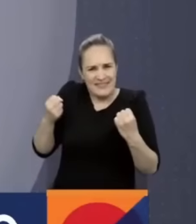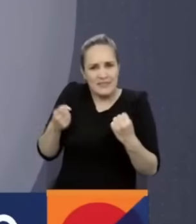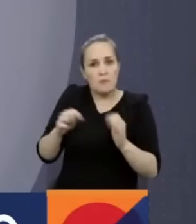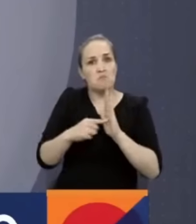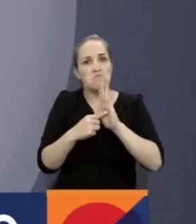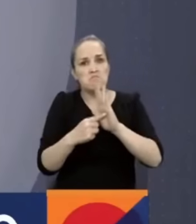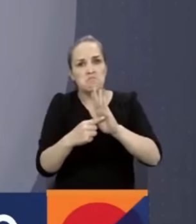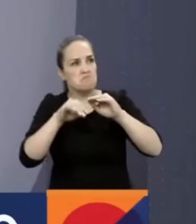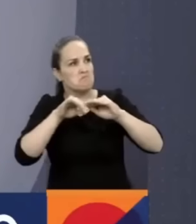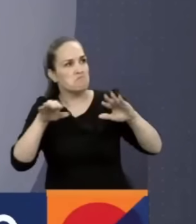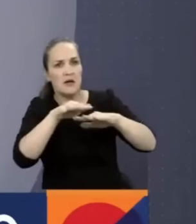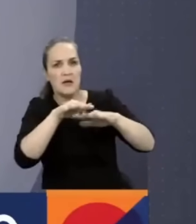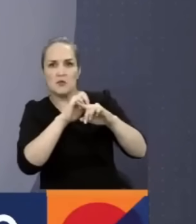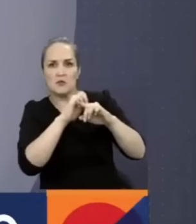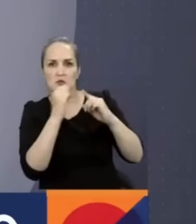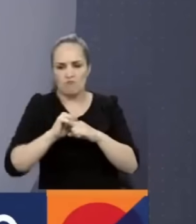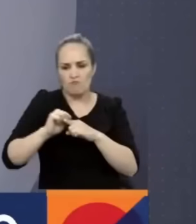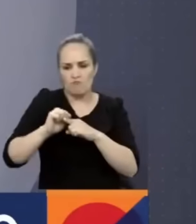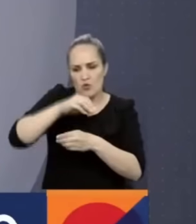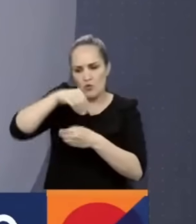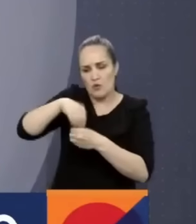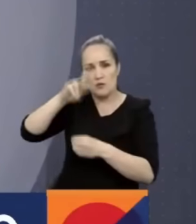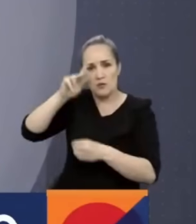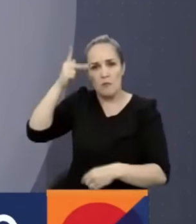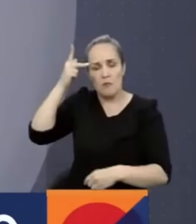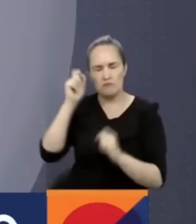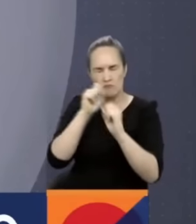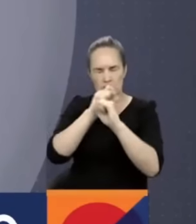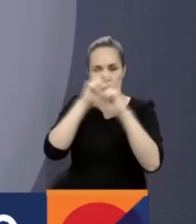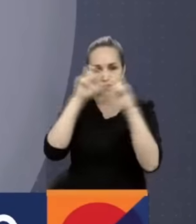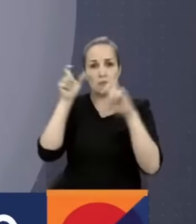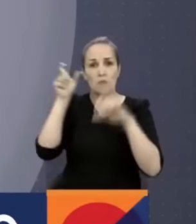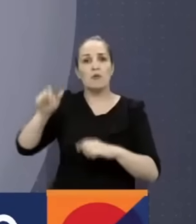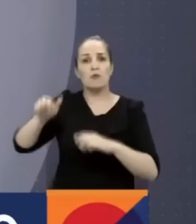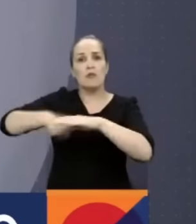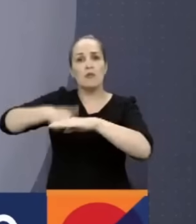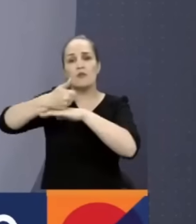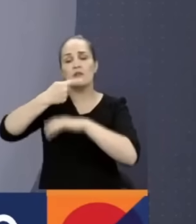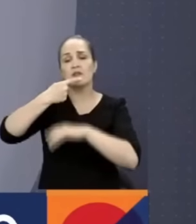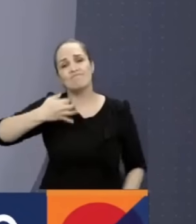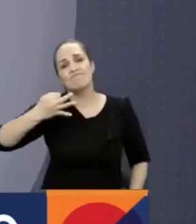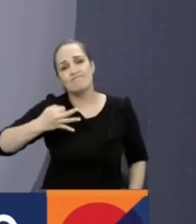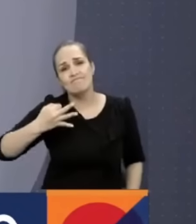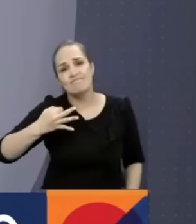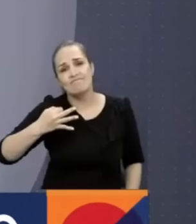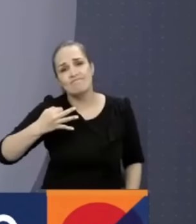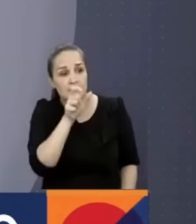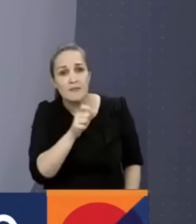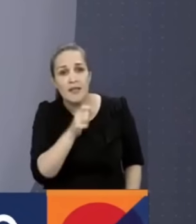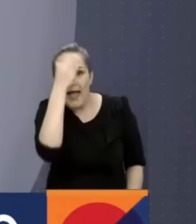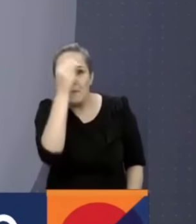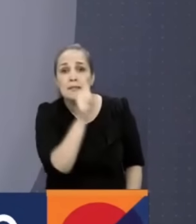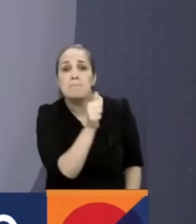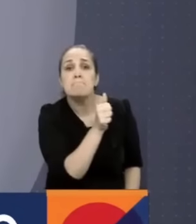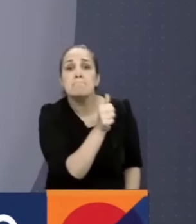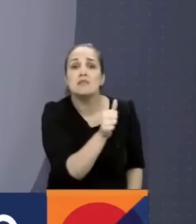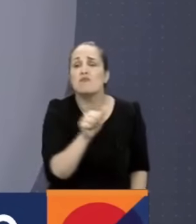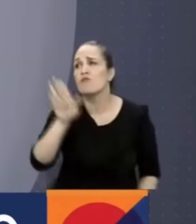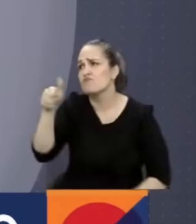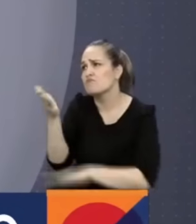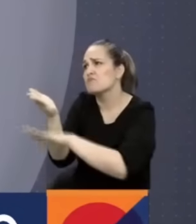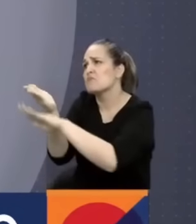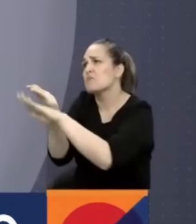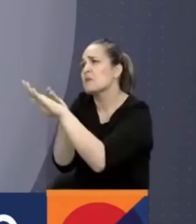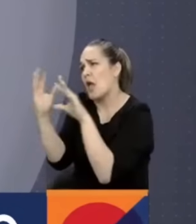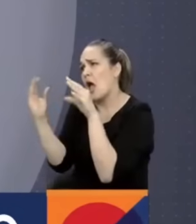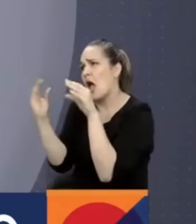publicando en sus redes sociales que seguía en el club, sorpresivamente su entrenador reveló que en realidad el jugador le pidió a la directiva del Sao Paulo